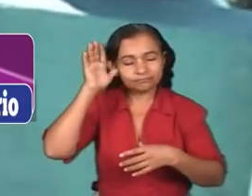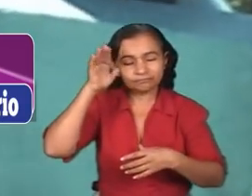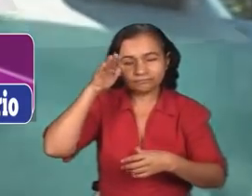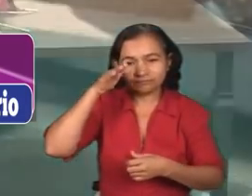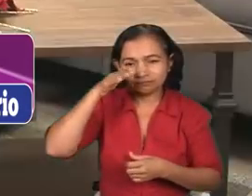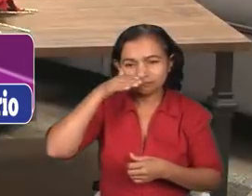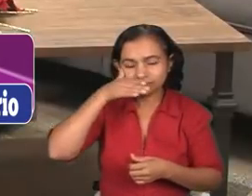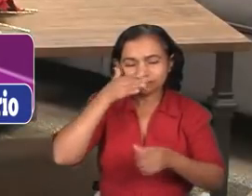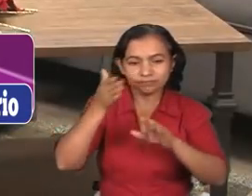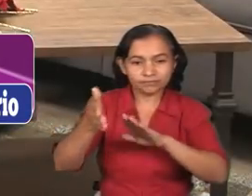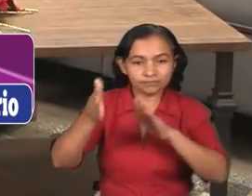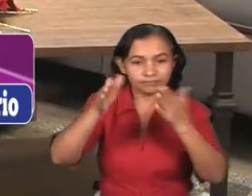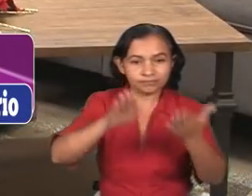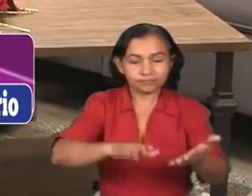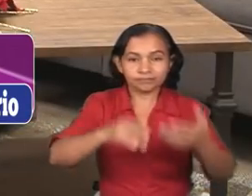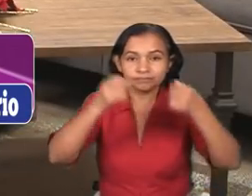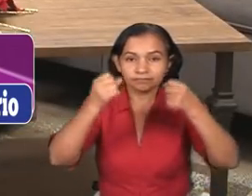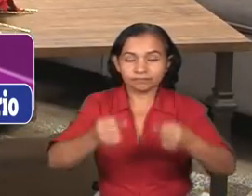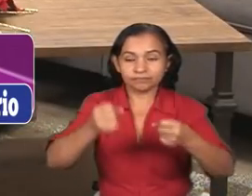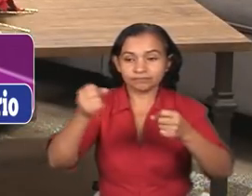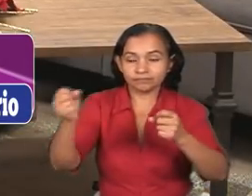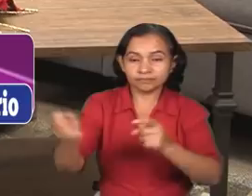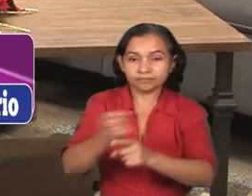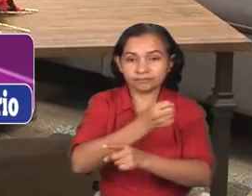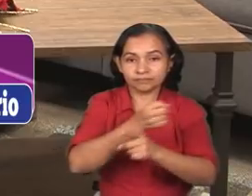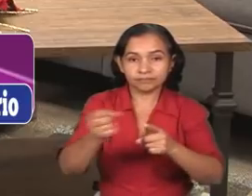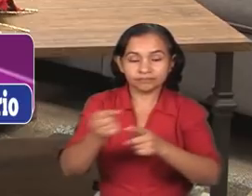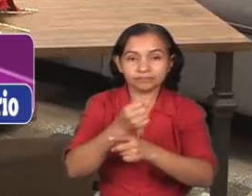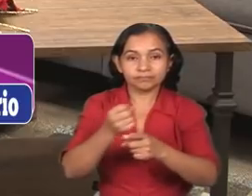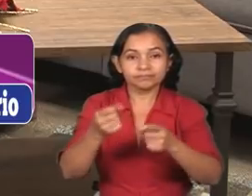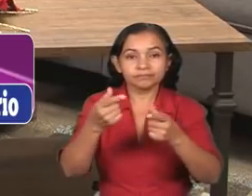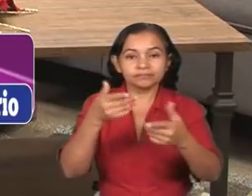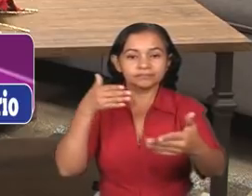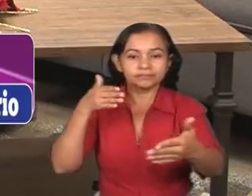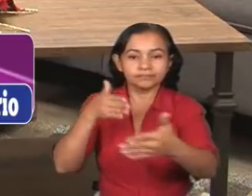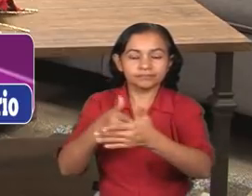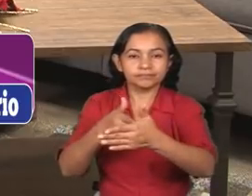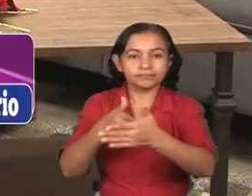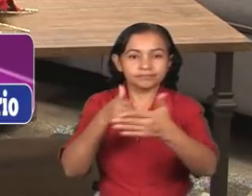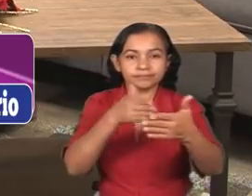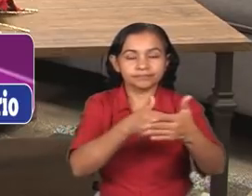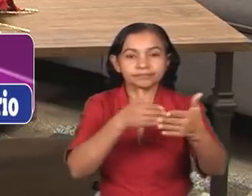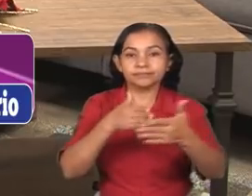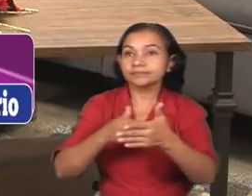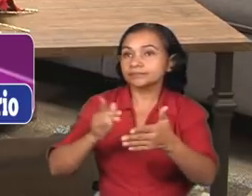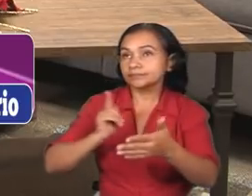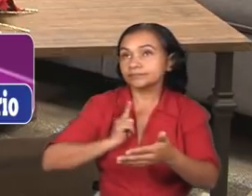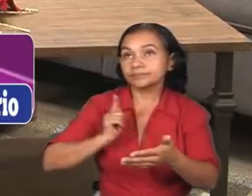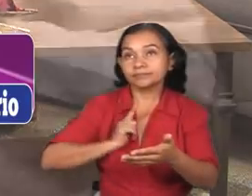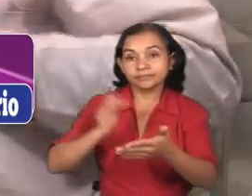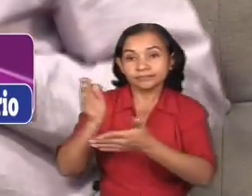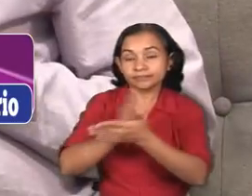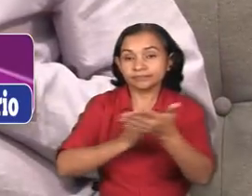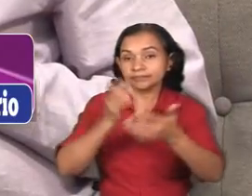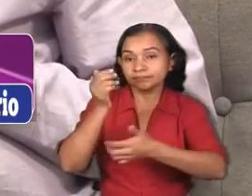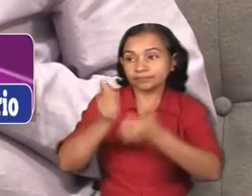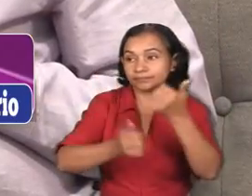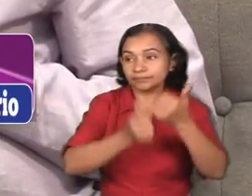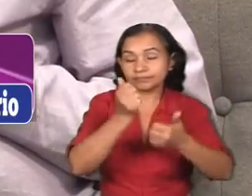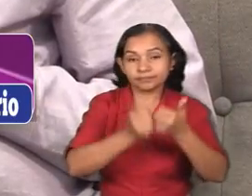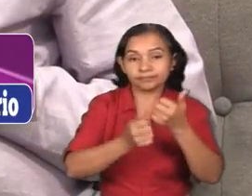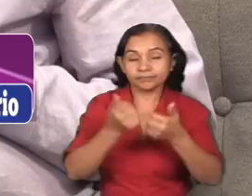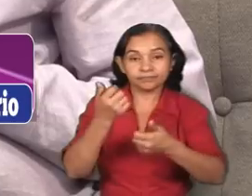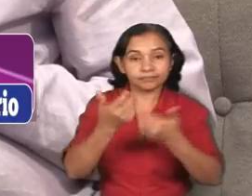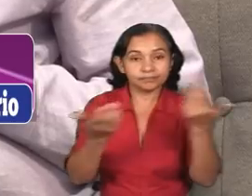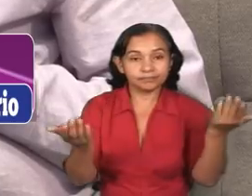fue la muerte de nuestros compañeros, la tortura de nuestros compañeros y la interrupción del servicio que tuvimos por casos forzados, por ese tipo de vandalismo,